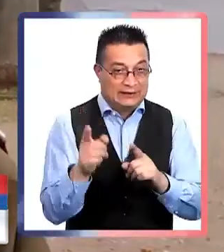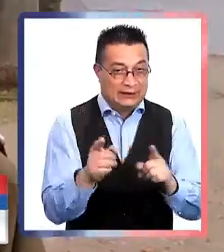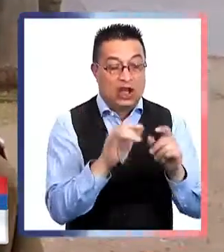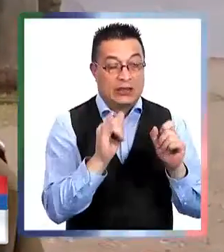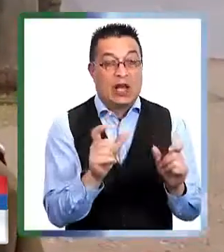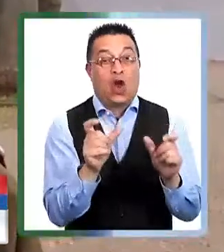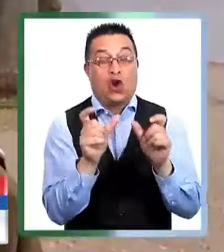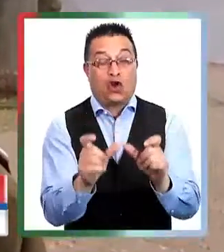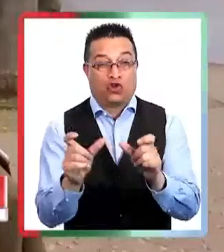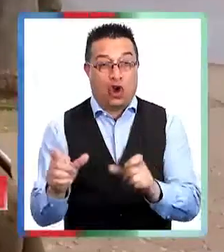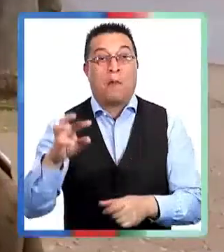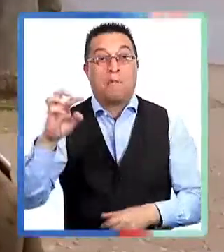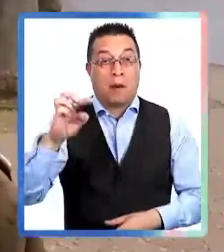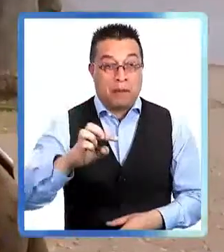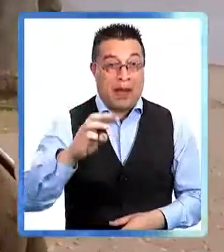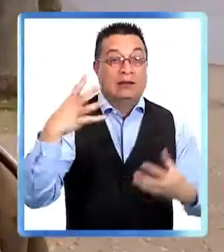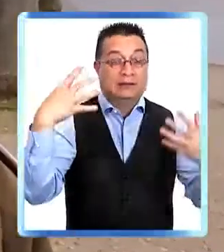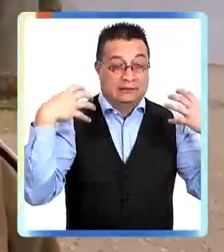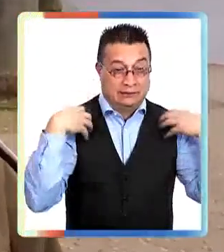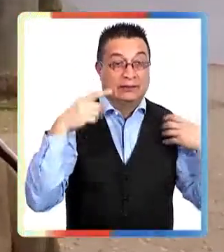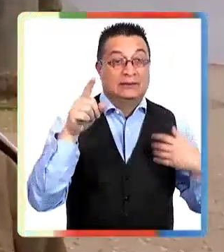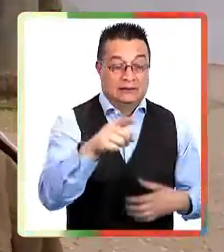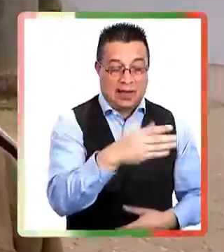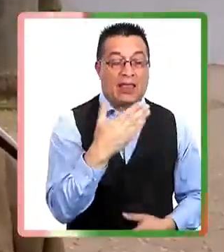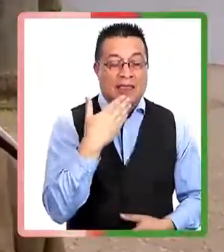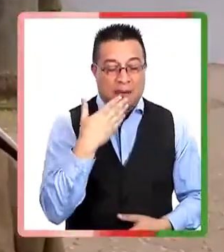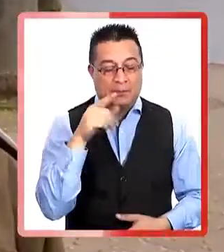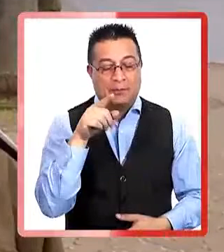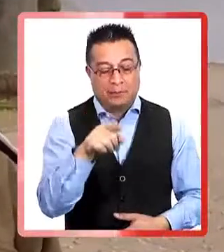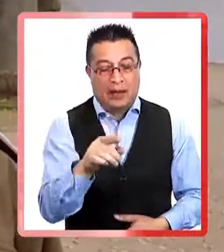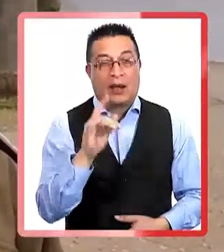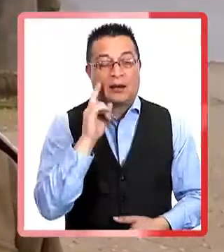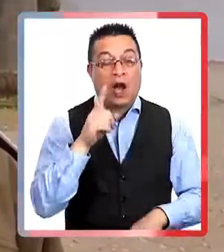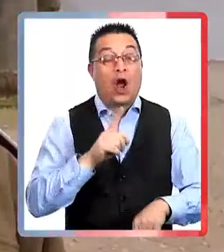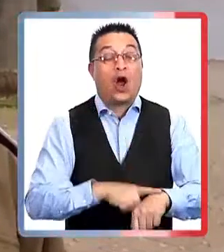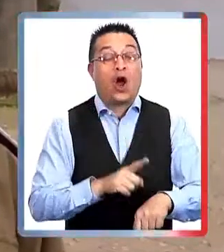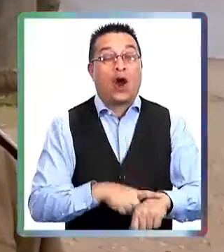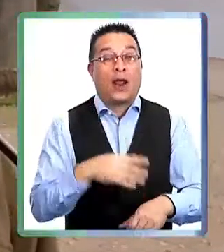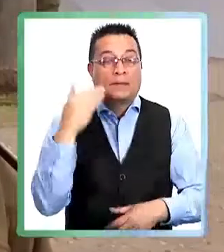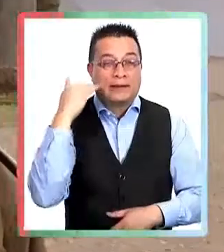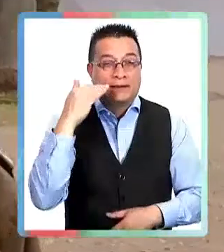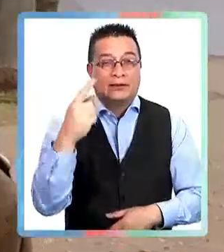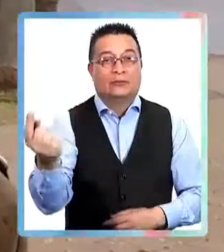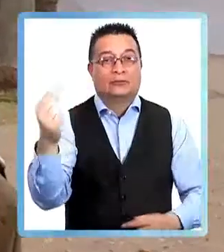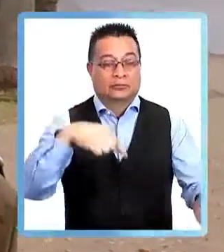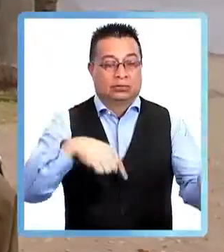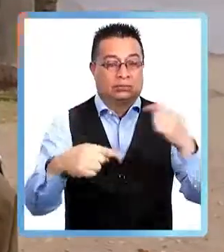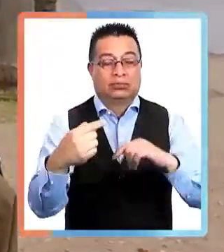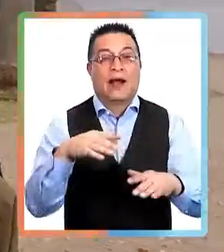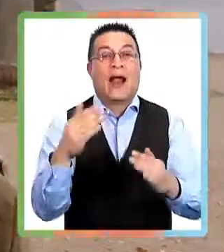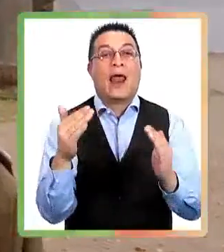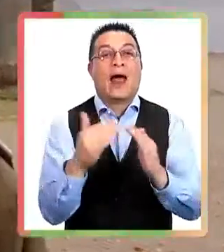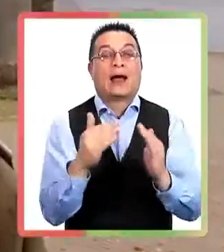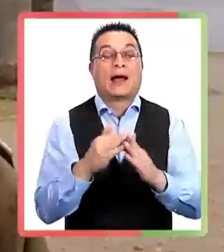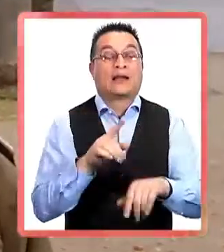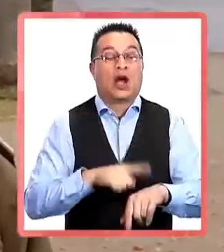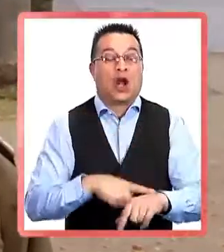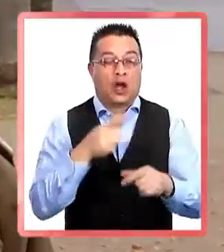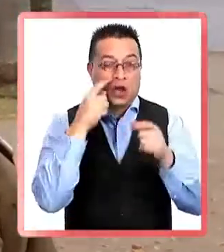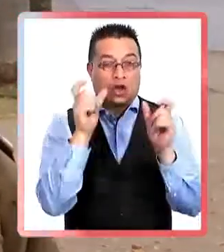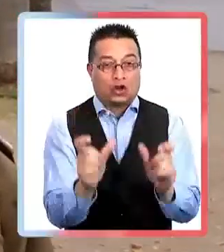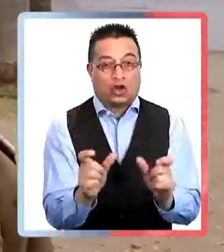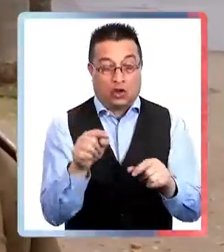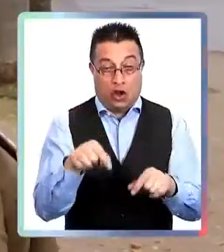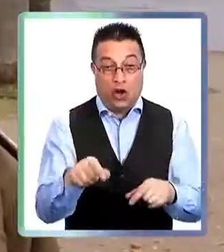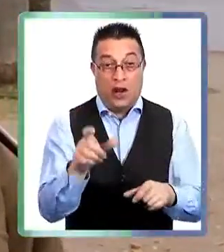el control que deben hacer los padres y apoderados, ¿no es cierto?, del horario en que deben llegar sus niños, estos niños, ¿no es cierto?, a sus casas. Hoy día la